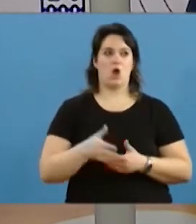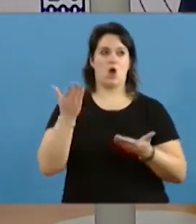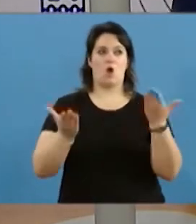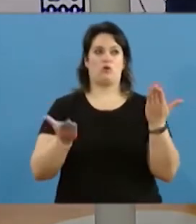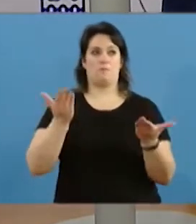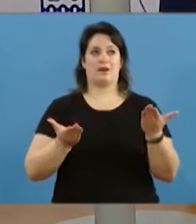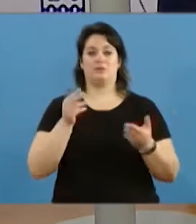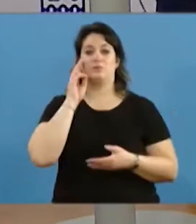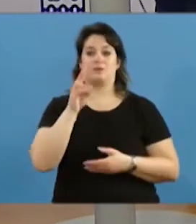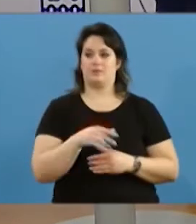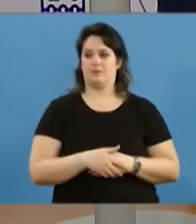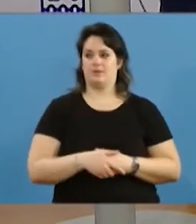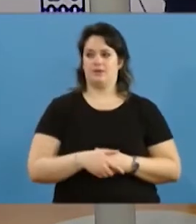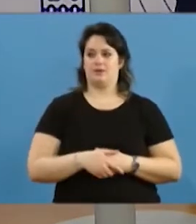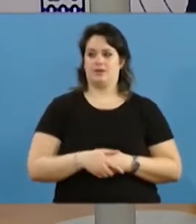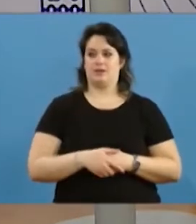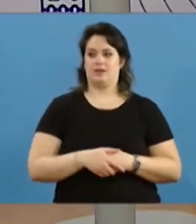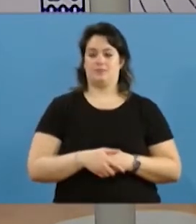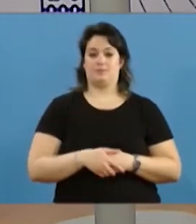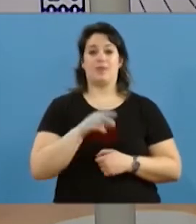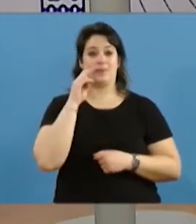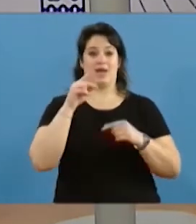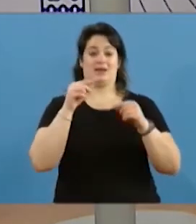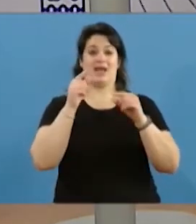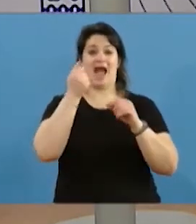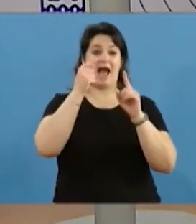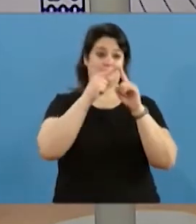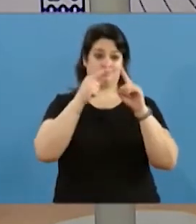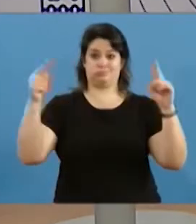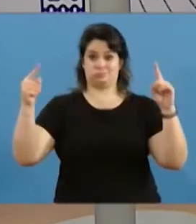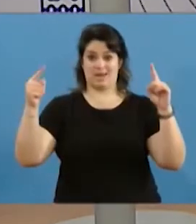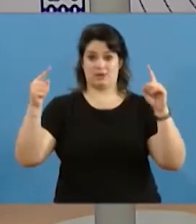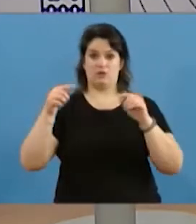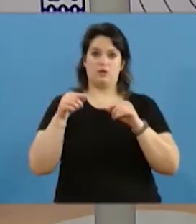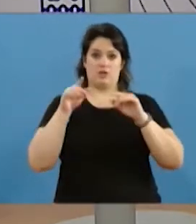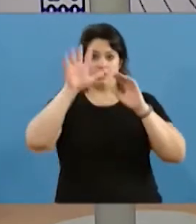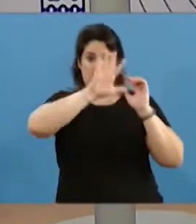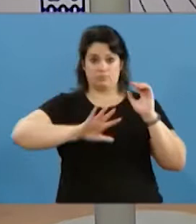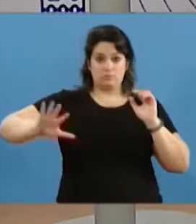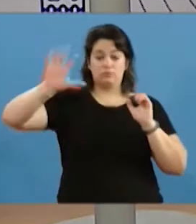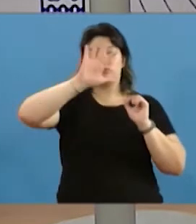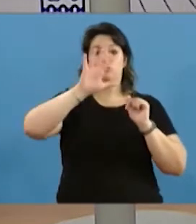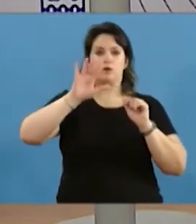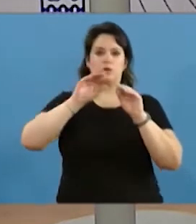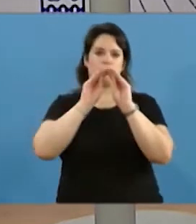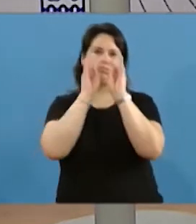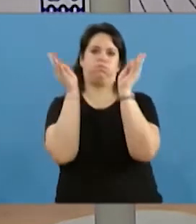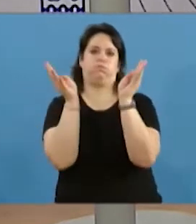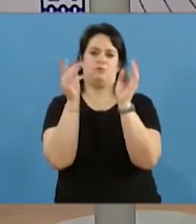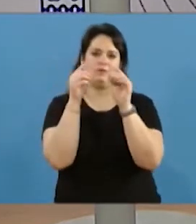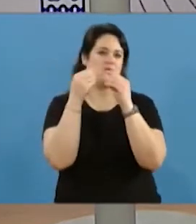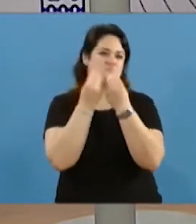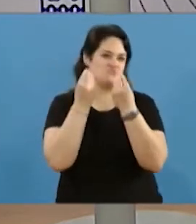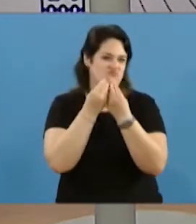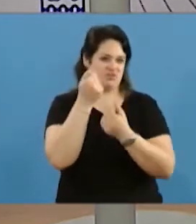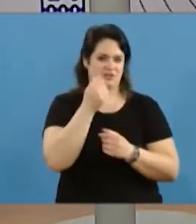puedan ver bien. Uh-huh. Sí, para que vean el más extenso, la mayor superficie representada, ¿sí?